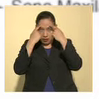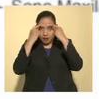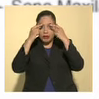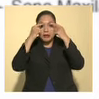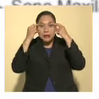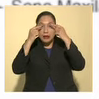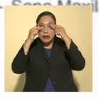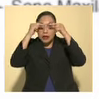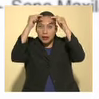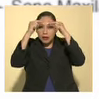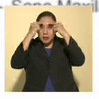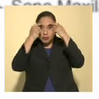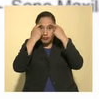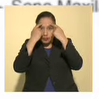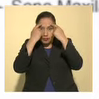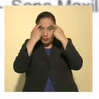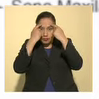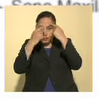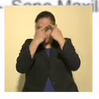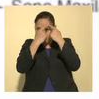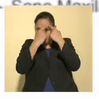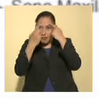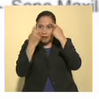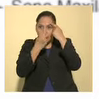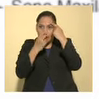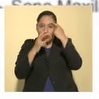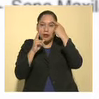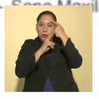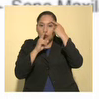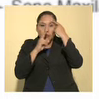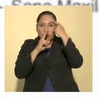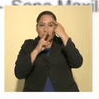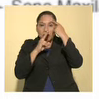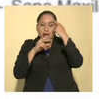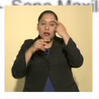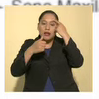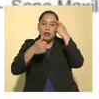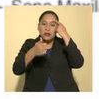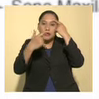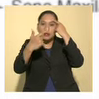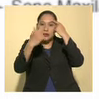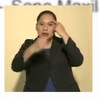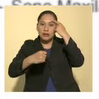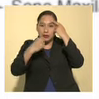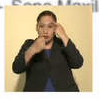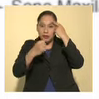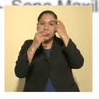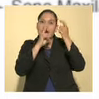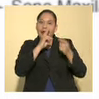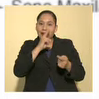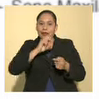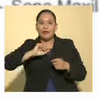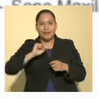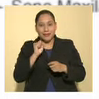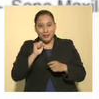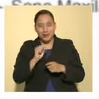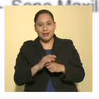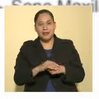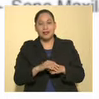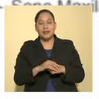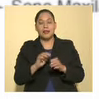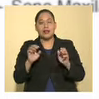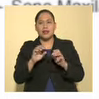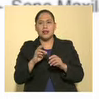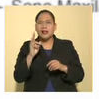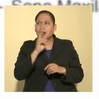cejas, esos se empiezan a airear a partir de los 6, 7 años de edad. Uh-huh. Y ¿a qué te refieres